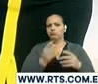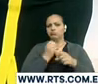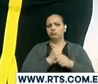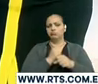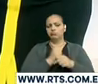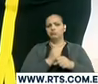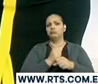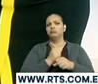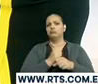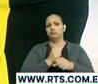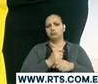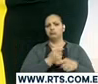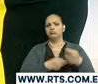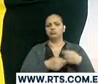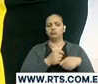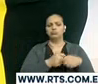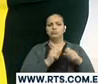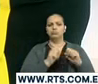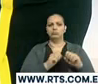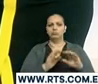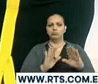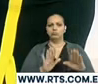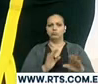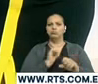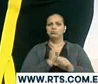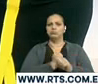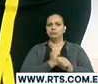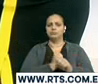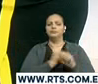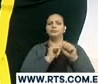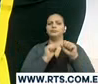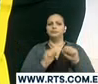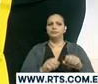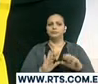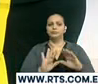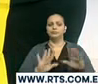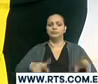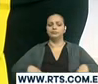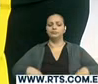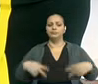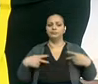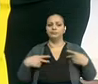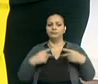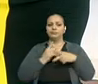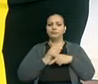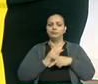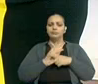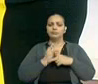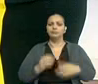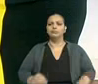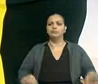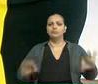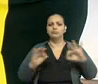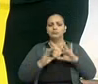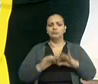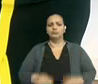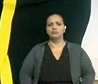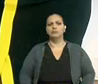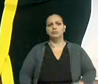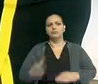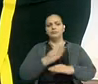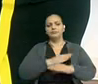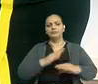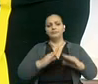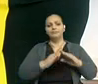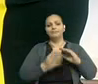salud de cada uno de los ecuatorianos. Lo que se espera es que, así como se estuvo cumpliendo desde hace 2 meses, todas estas medidas también se las